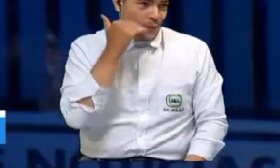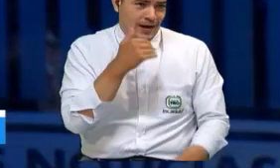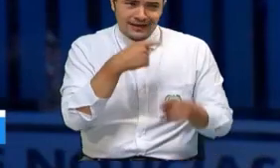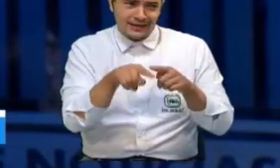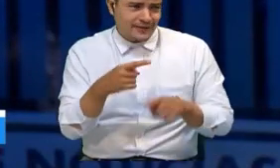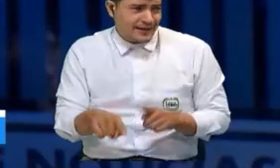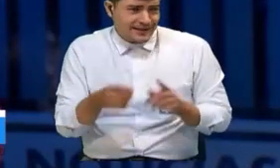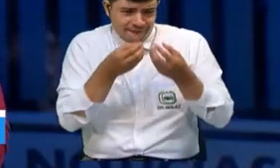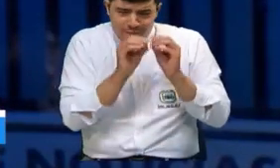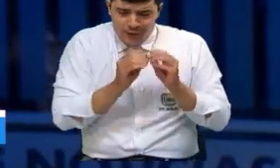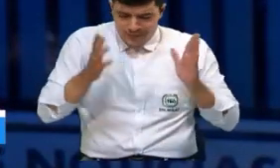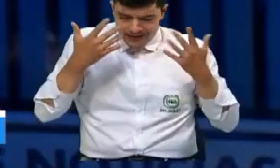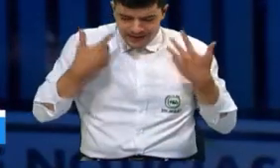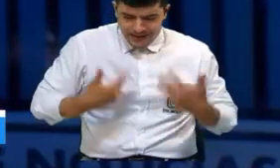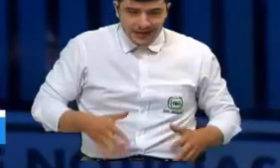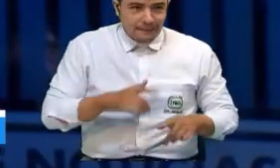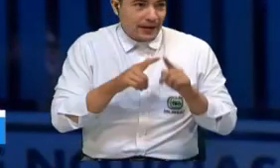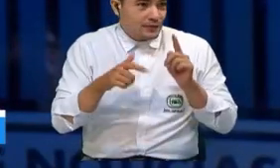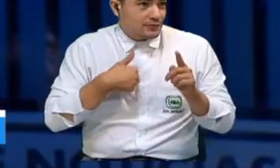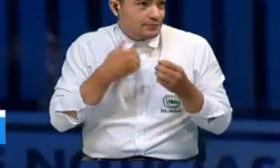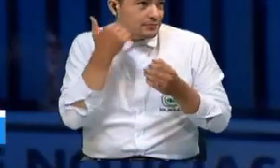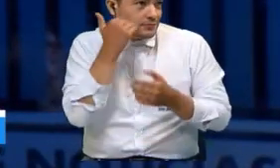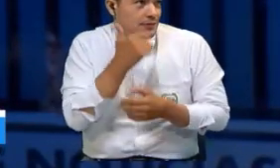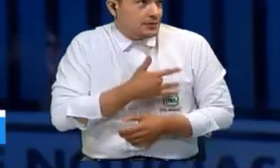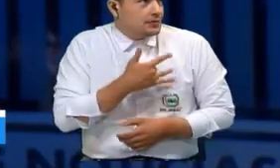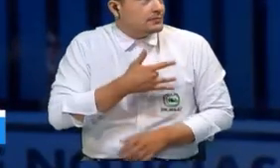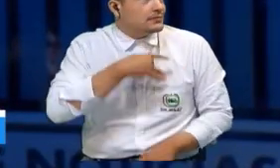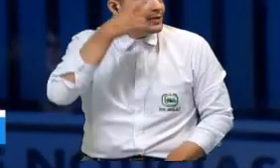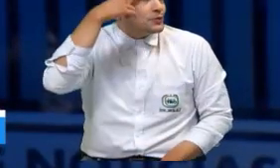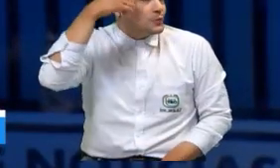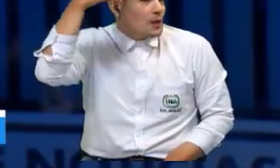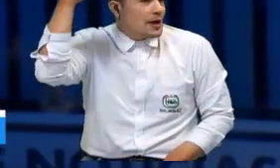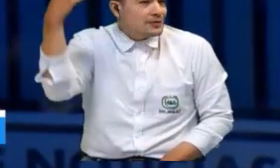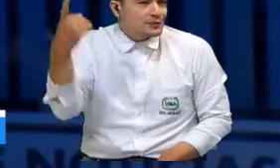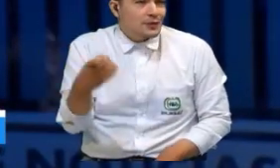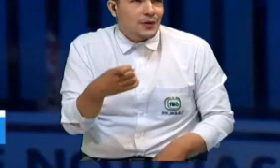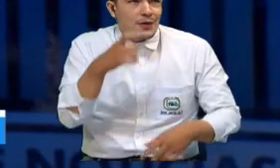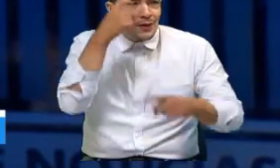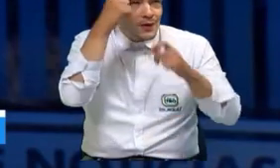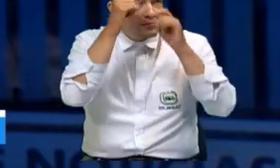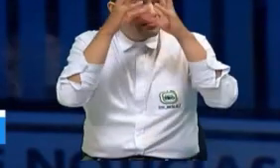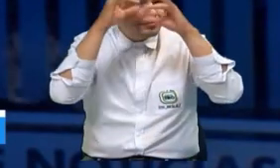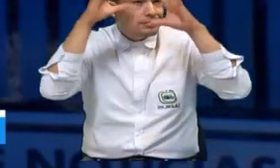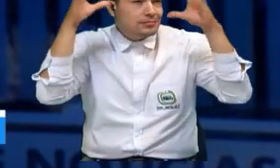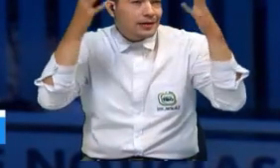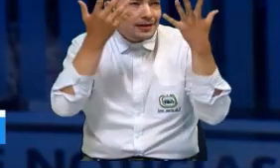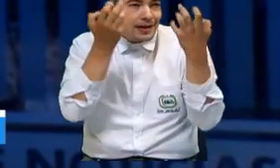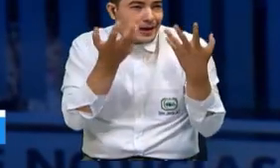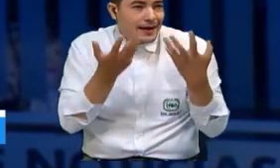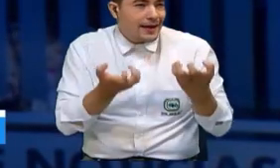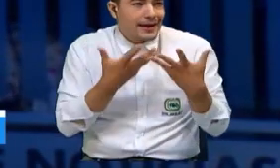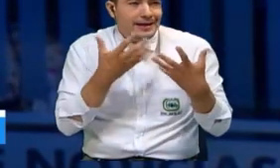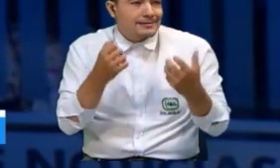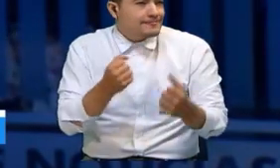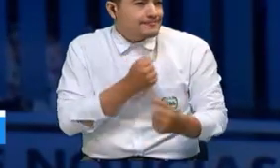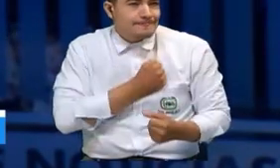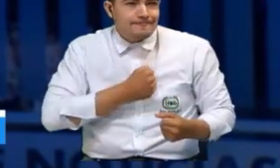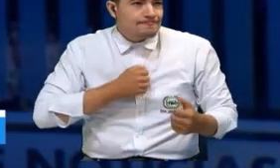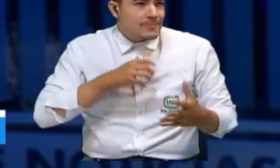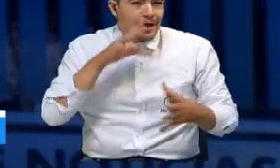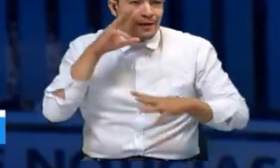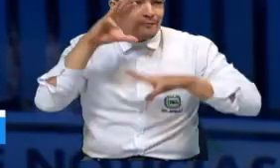yo me siento una mujer con muchos sueños, con muchas ilusiones, con deseos de romper y comerme el